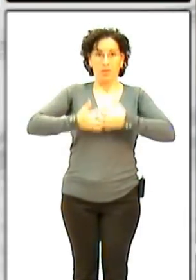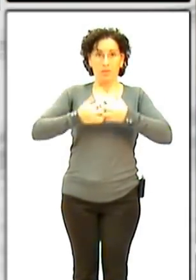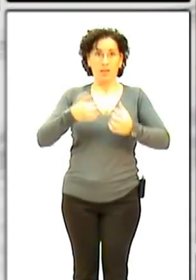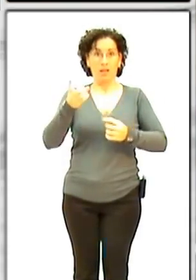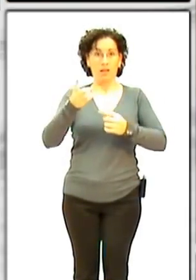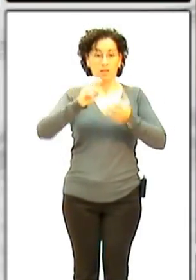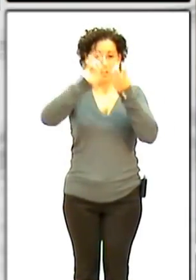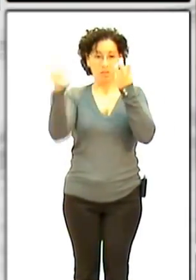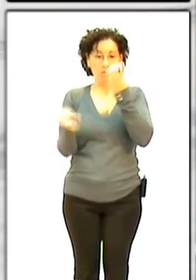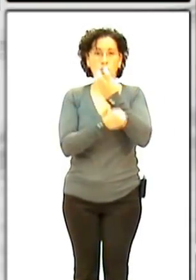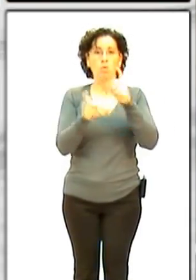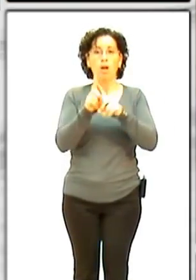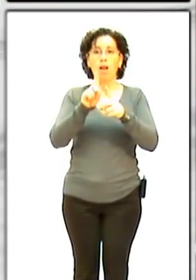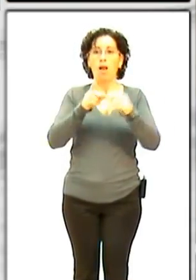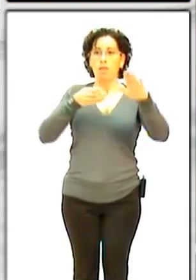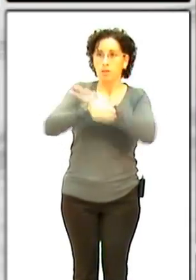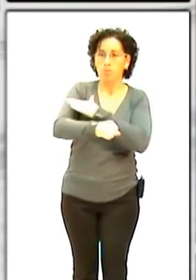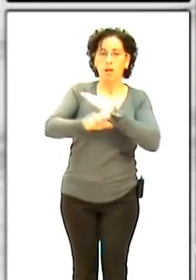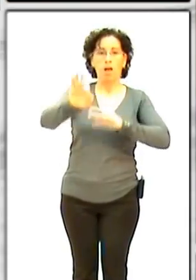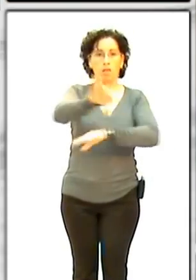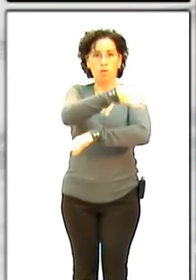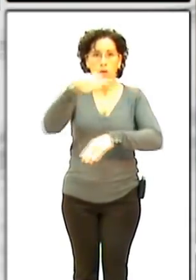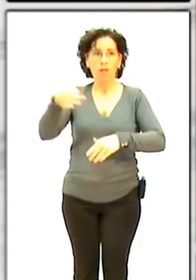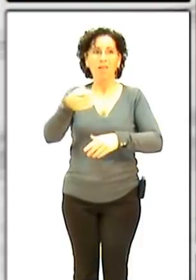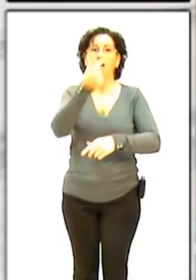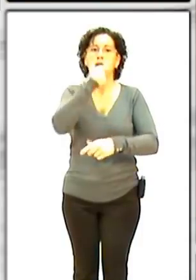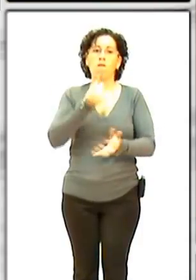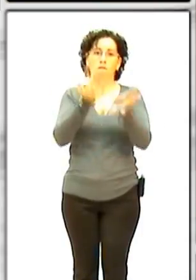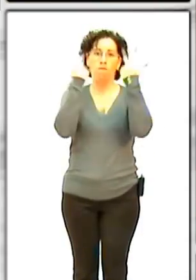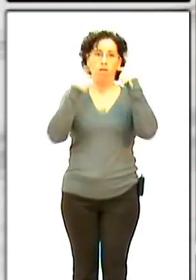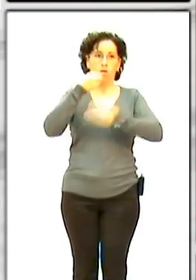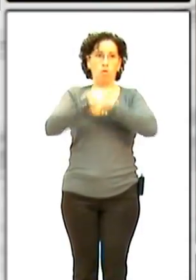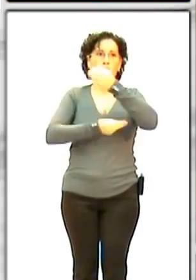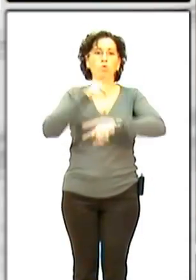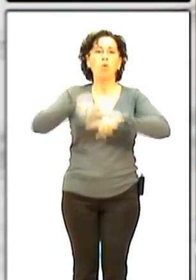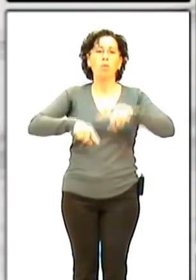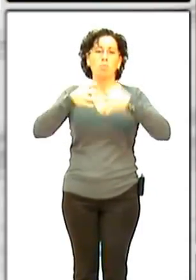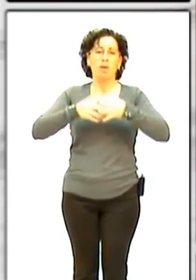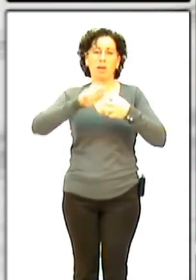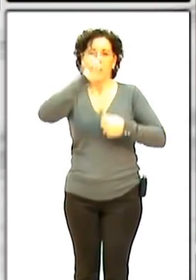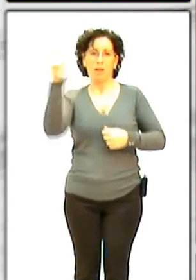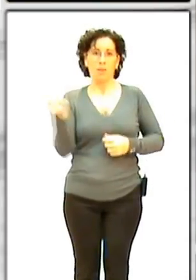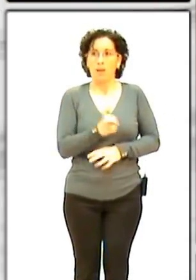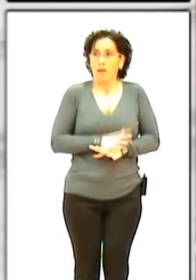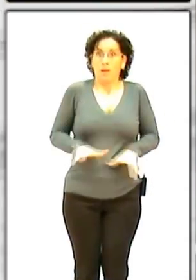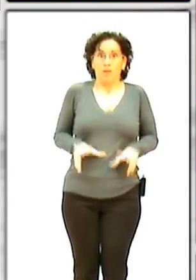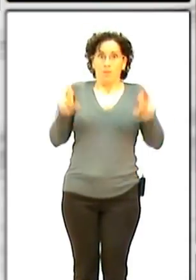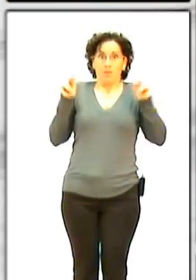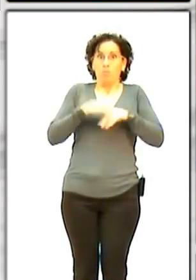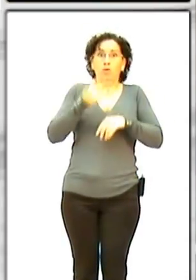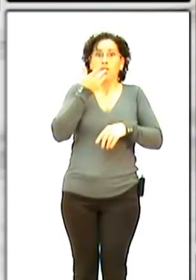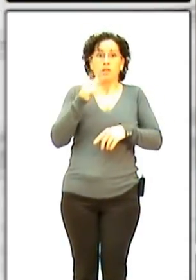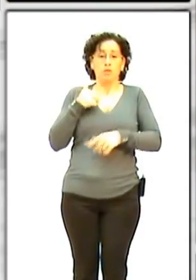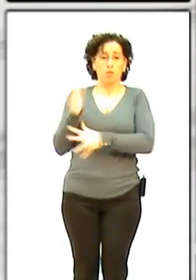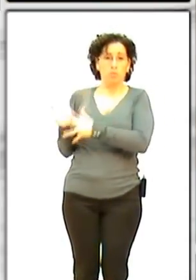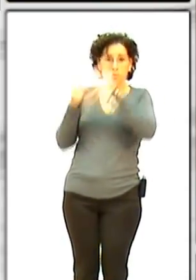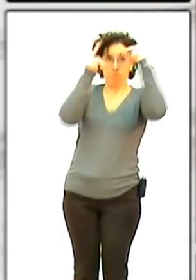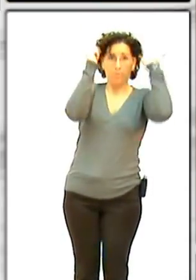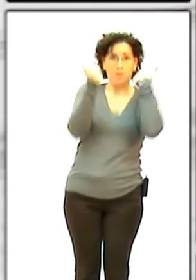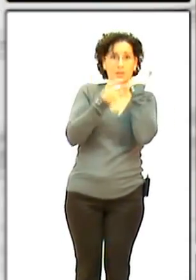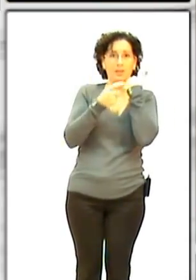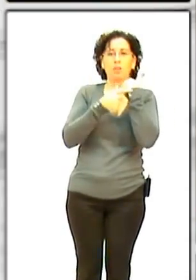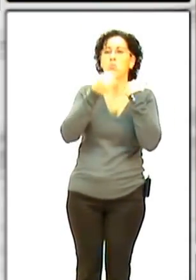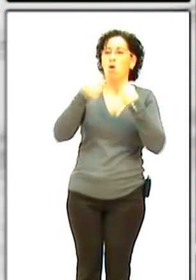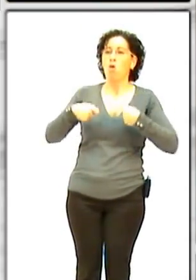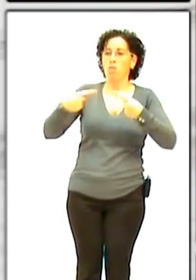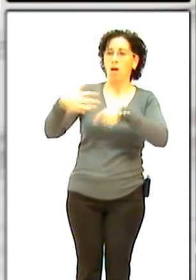decir, su accesibilidad, su adecuación y su facilidad de uso. Tal vez vamos a dejarlo aquí porque si no me comeré todo y podemos entrar